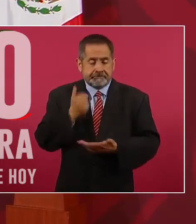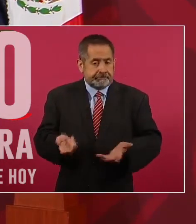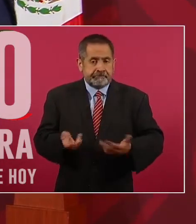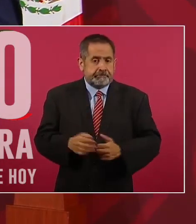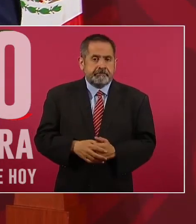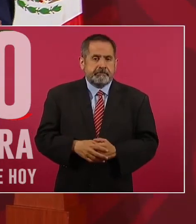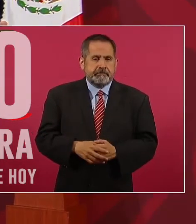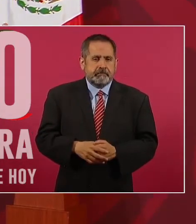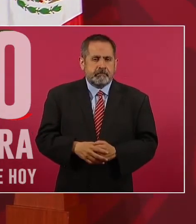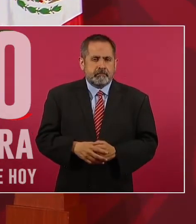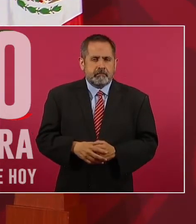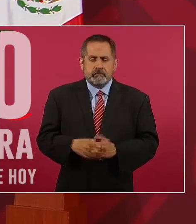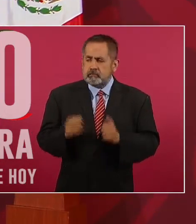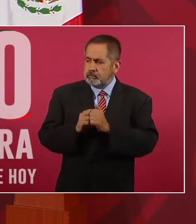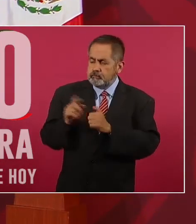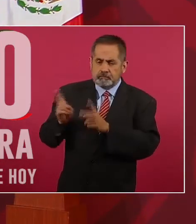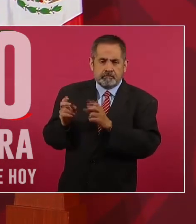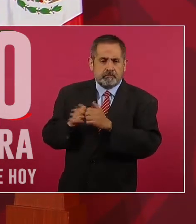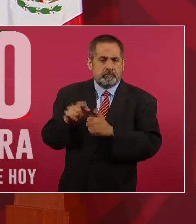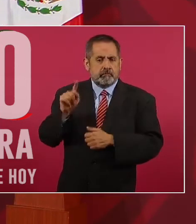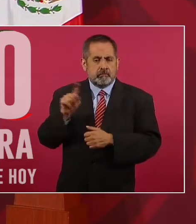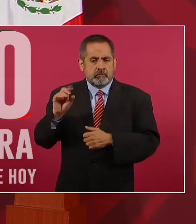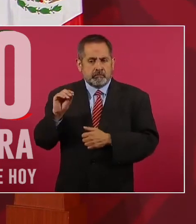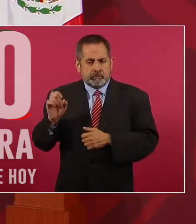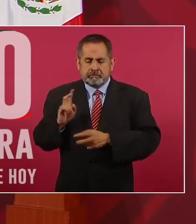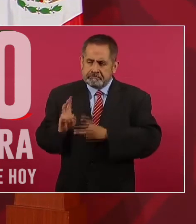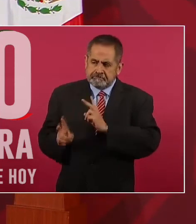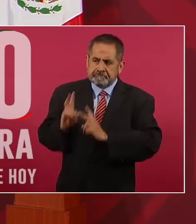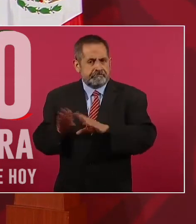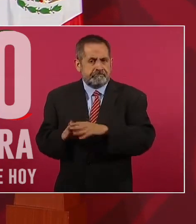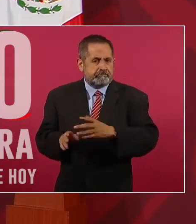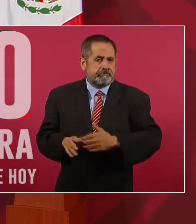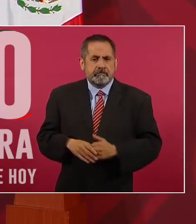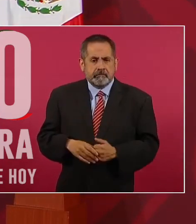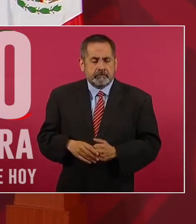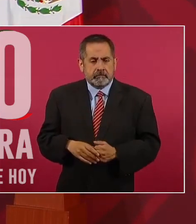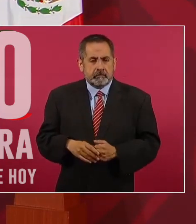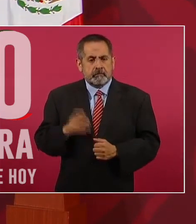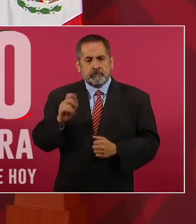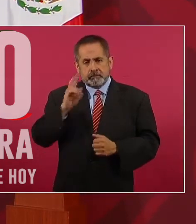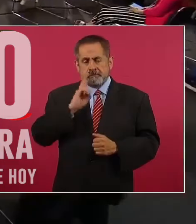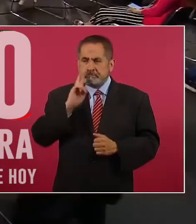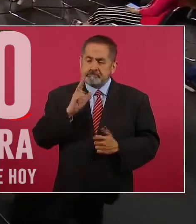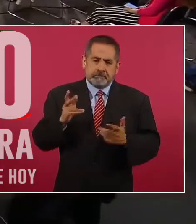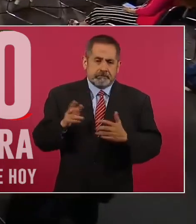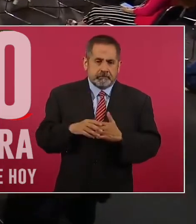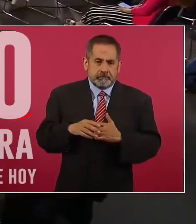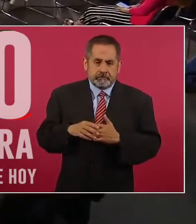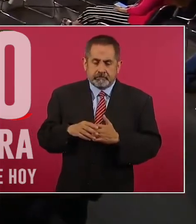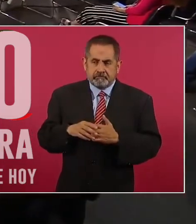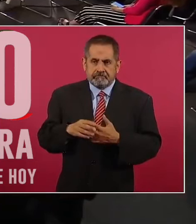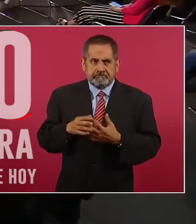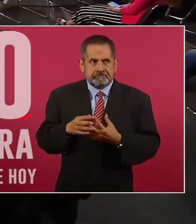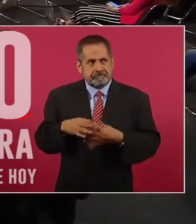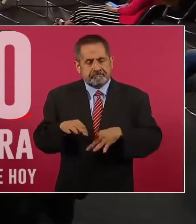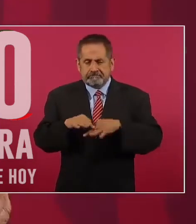Estamos con SOE, ya llevamos algún tiempo hablando de esto. de que le vamos a dar trato